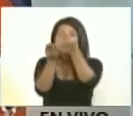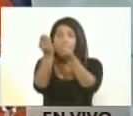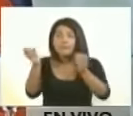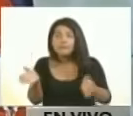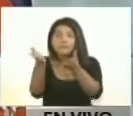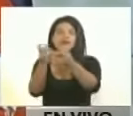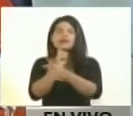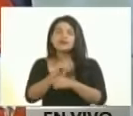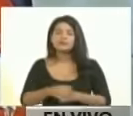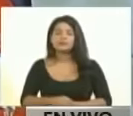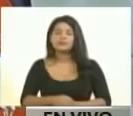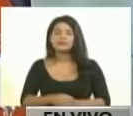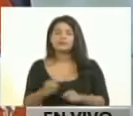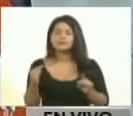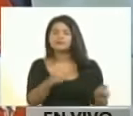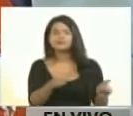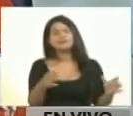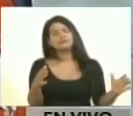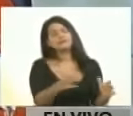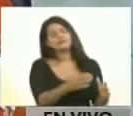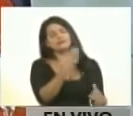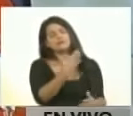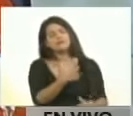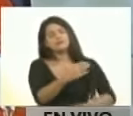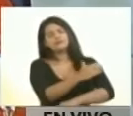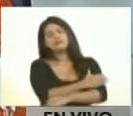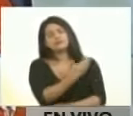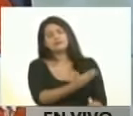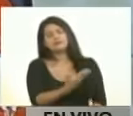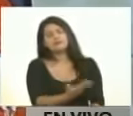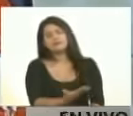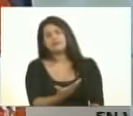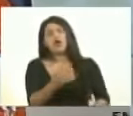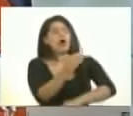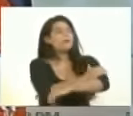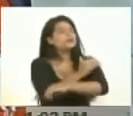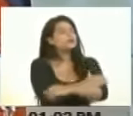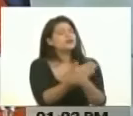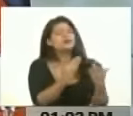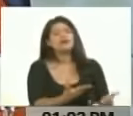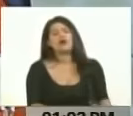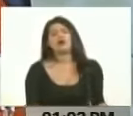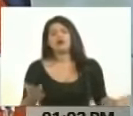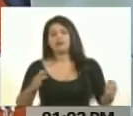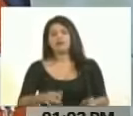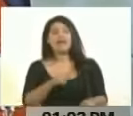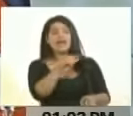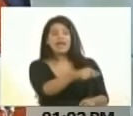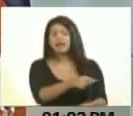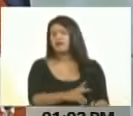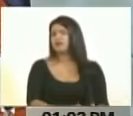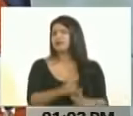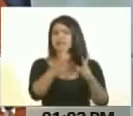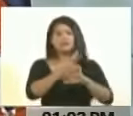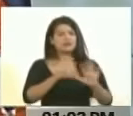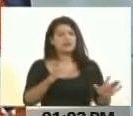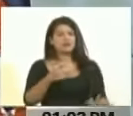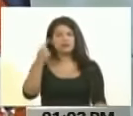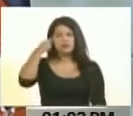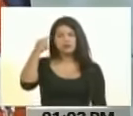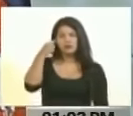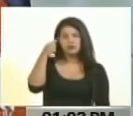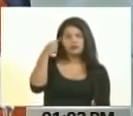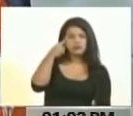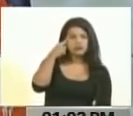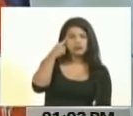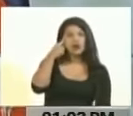La derecha paupérrima, la derecha ilícita, es una derecha criminal, porque